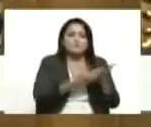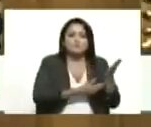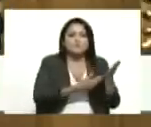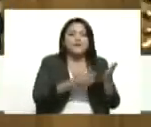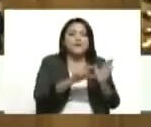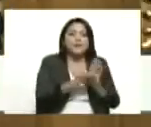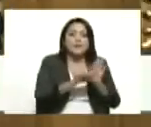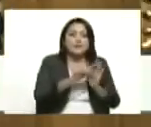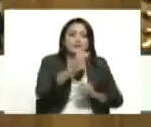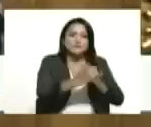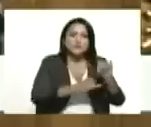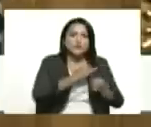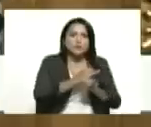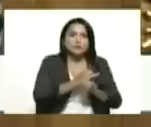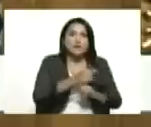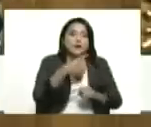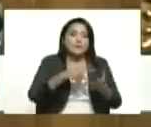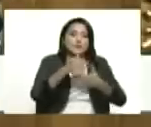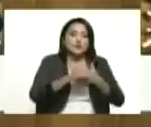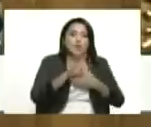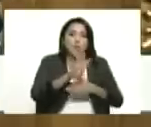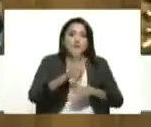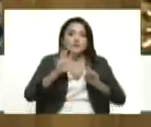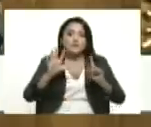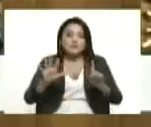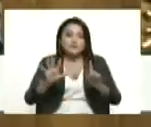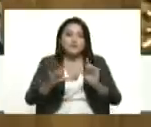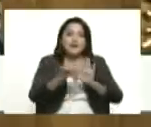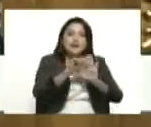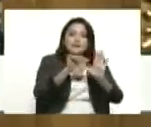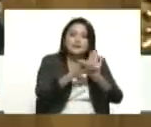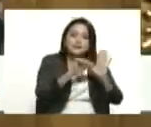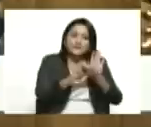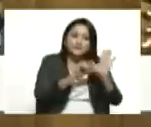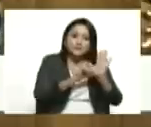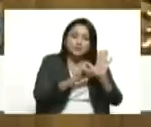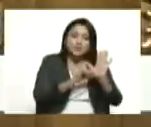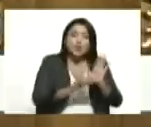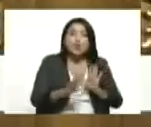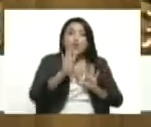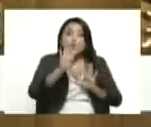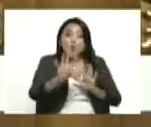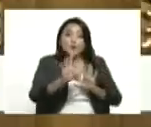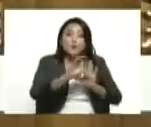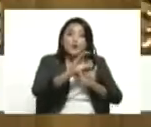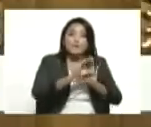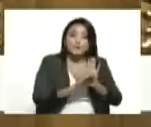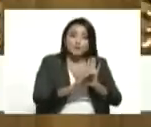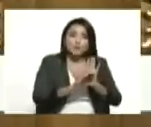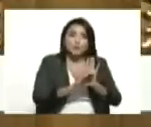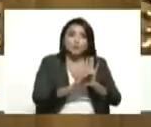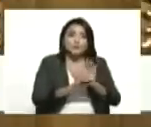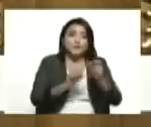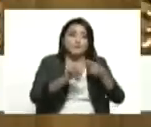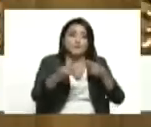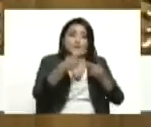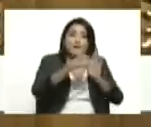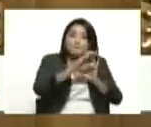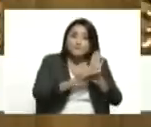comprende 46 artículos distribuidos en 4 capítulos. El capítulo